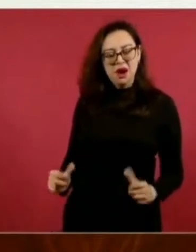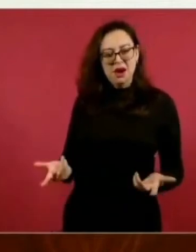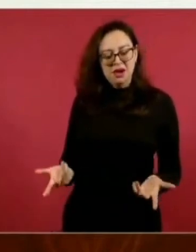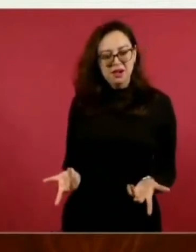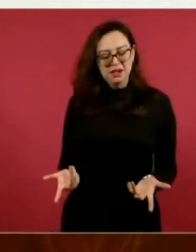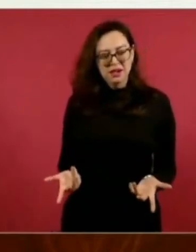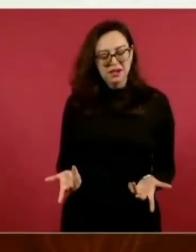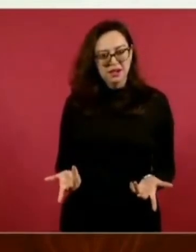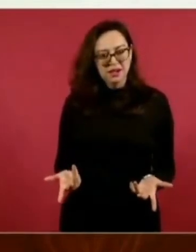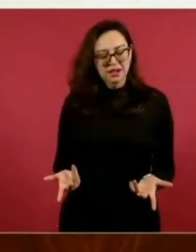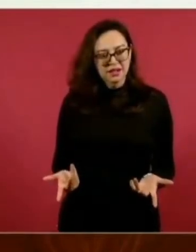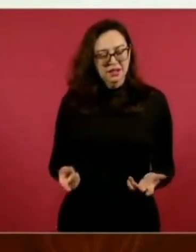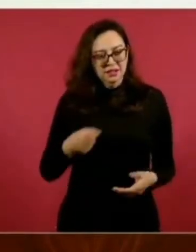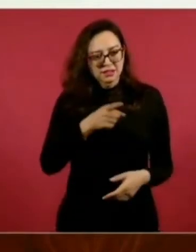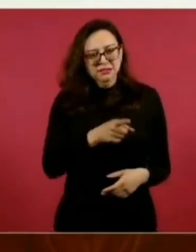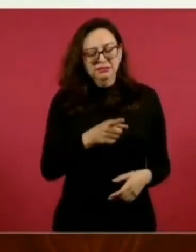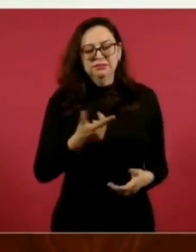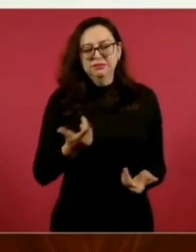Y así otras autoridades.